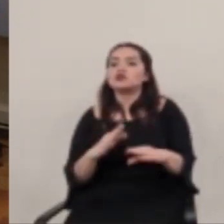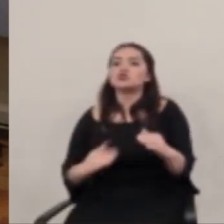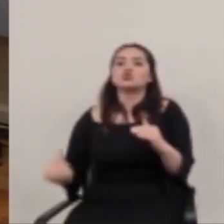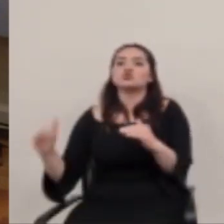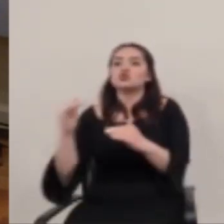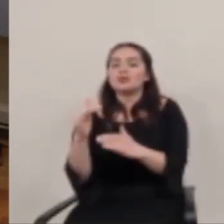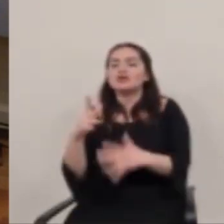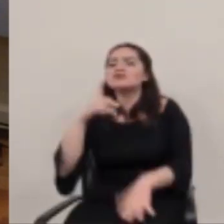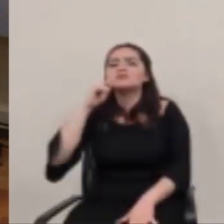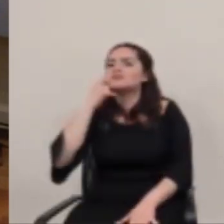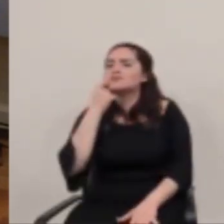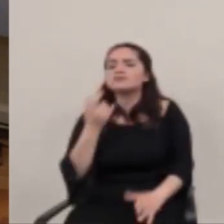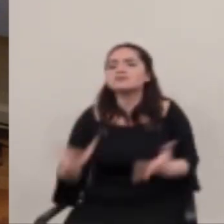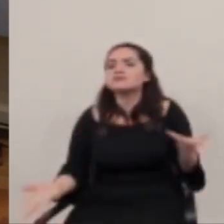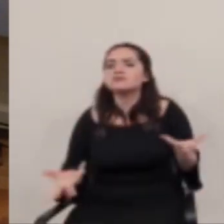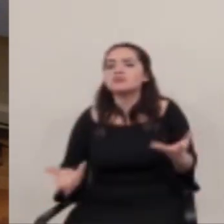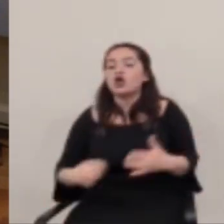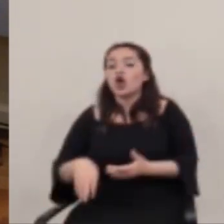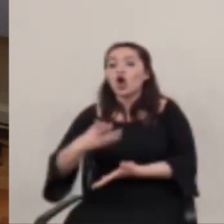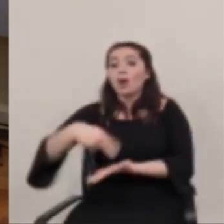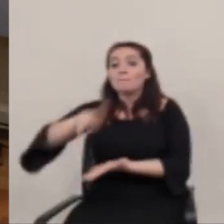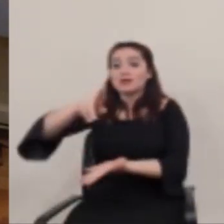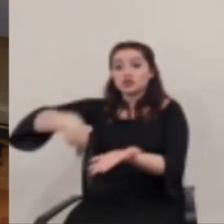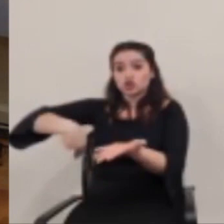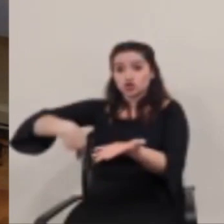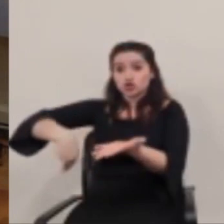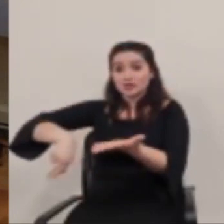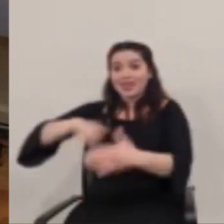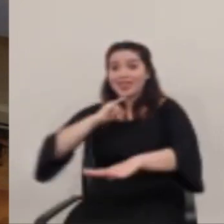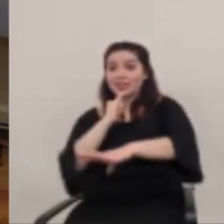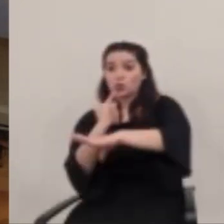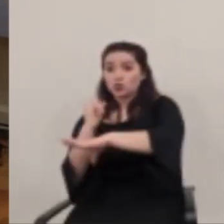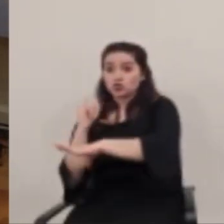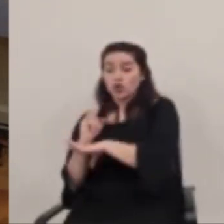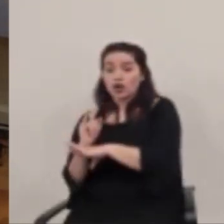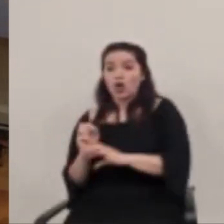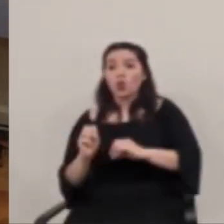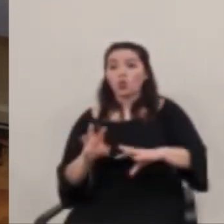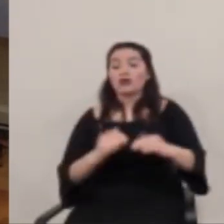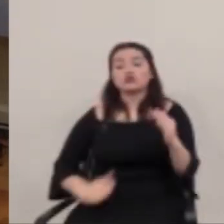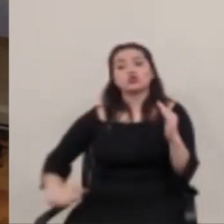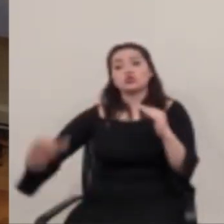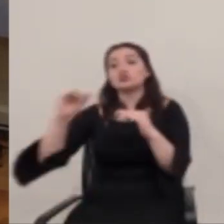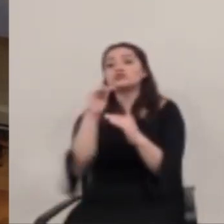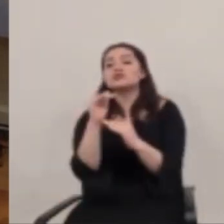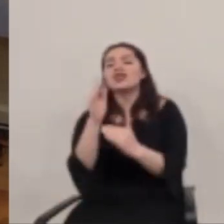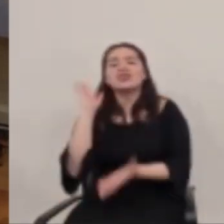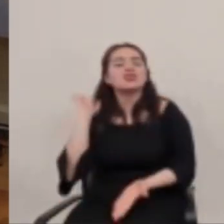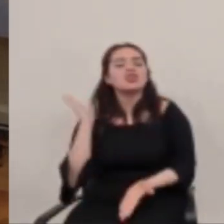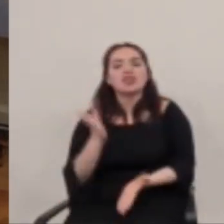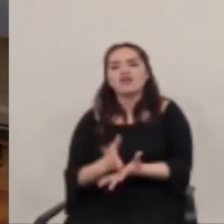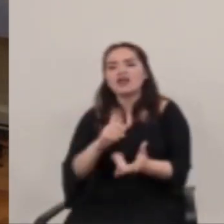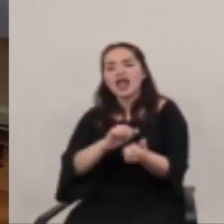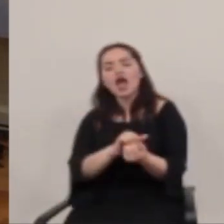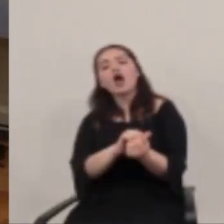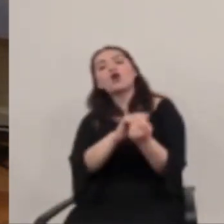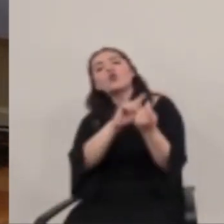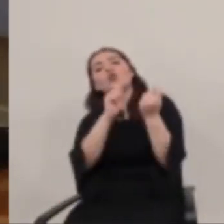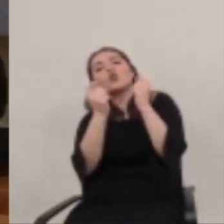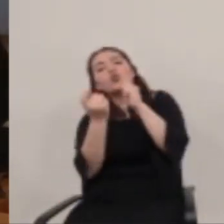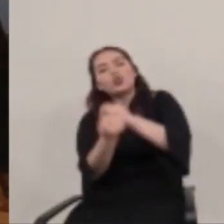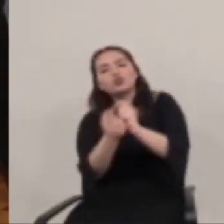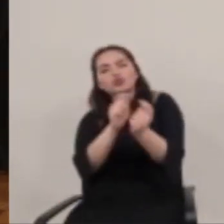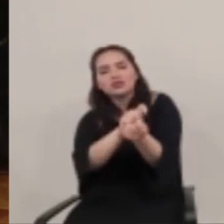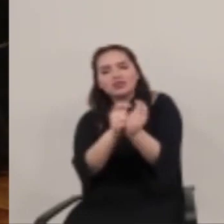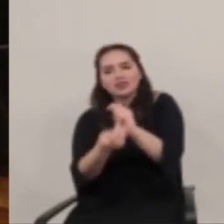implica, de acuerdo con la Convención, que las instituciones de educación superior deberán realizar ajustes en función de las